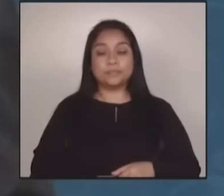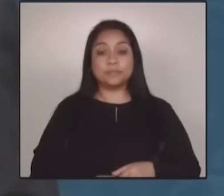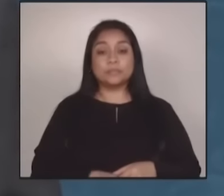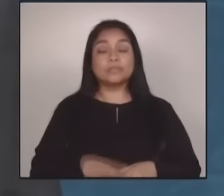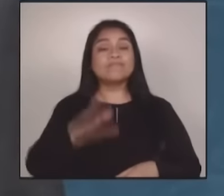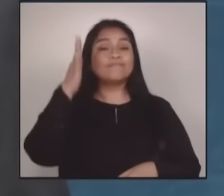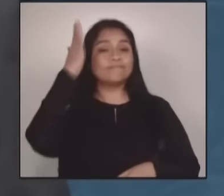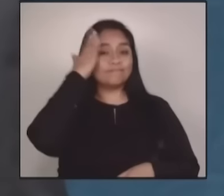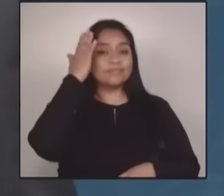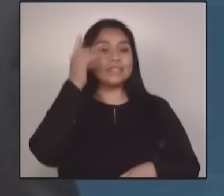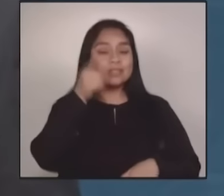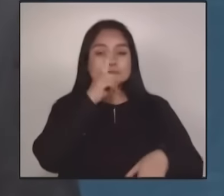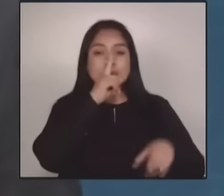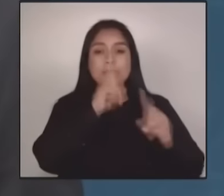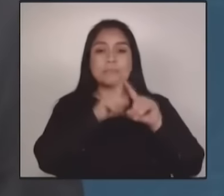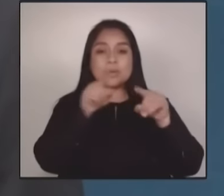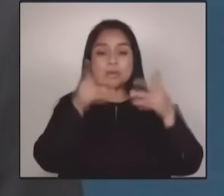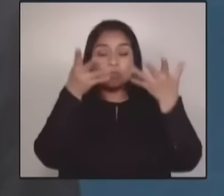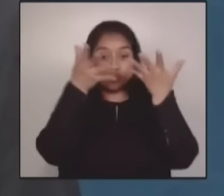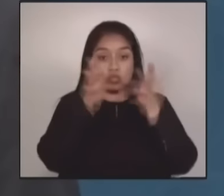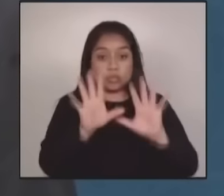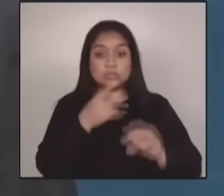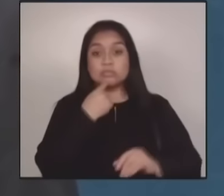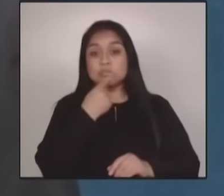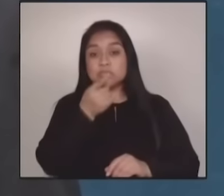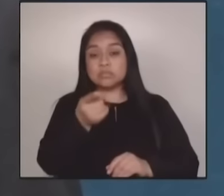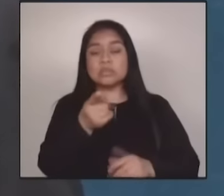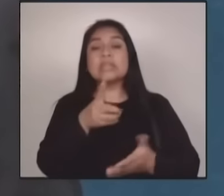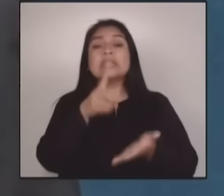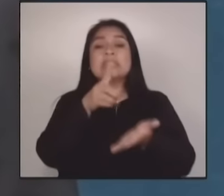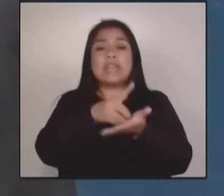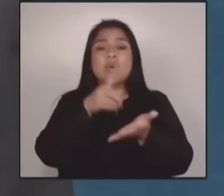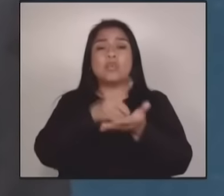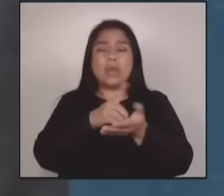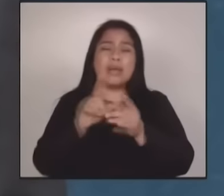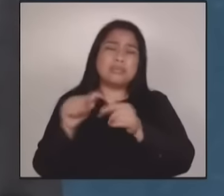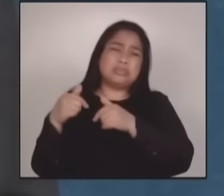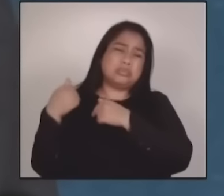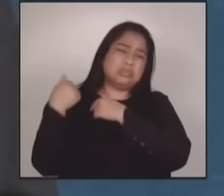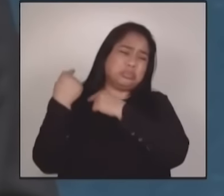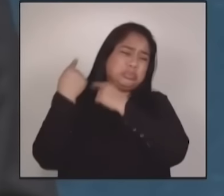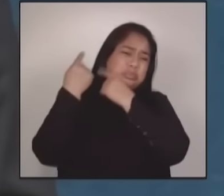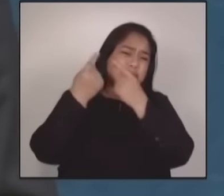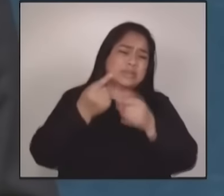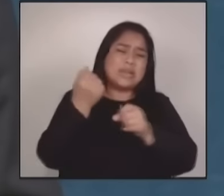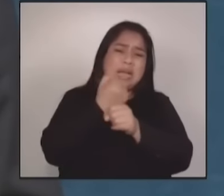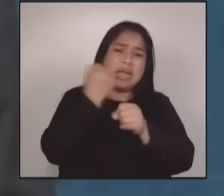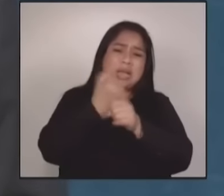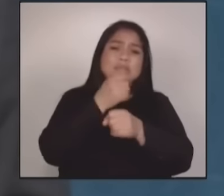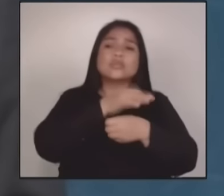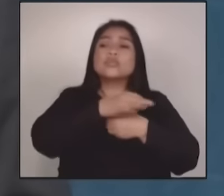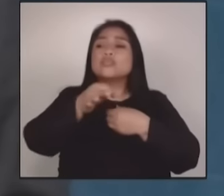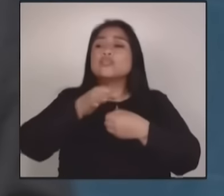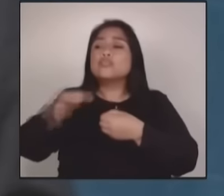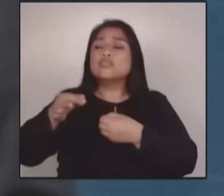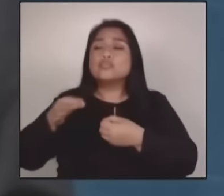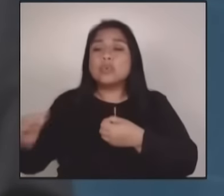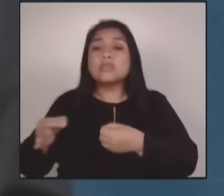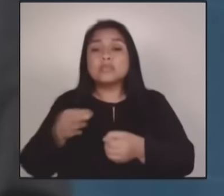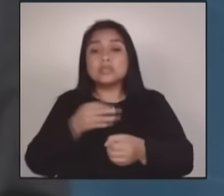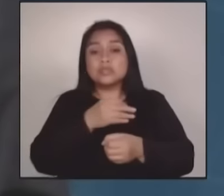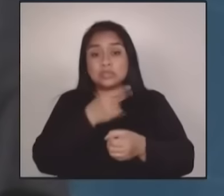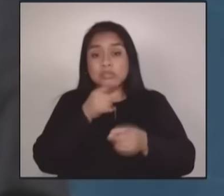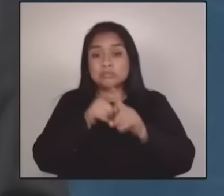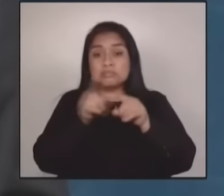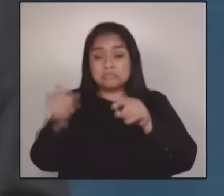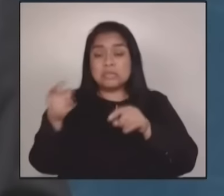Reconocemos, como ya he mencionado, la deuda histórica del Estado con los pueblos originarios y